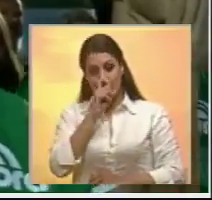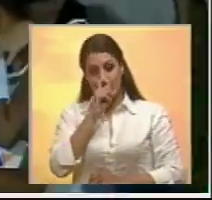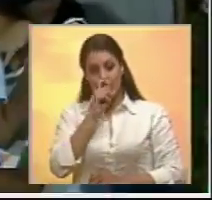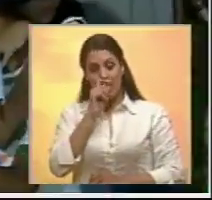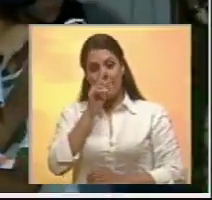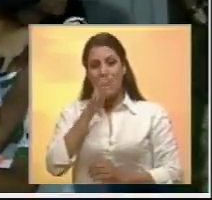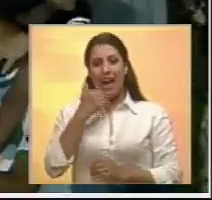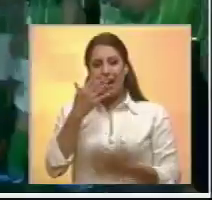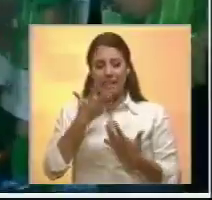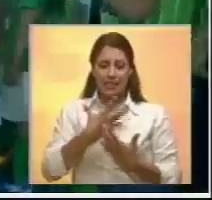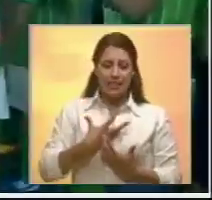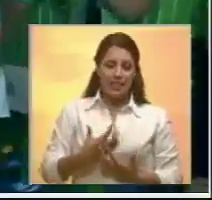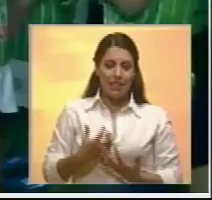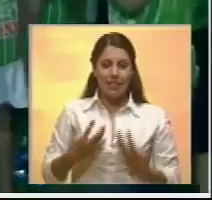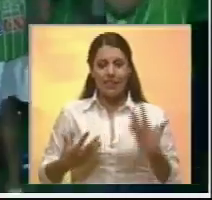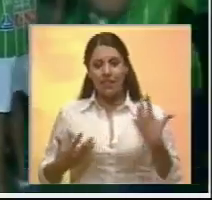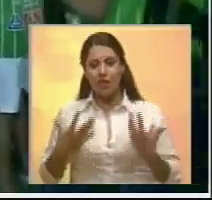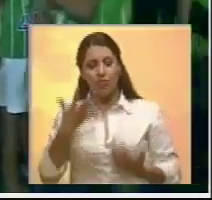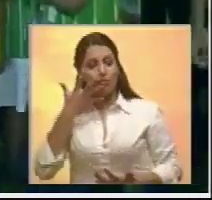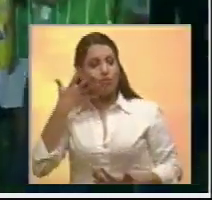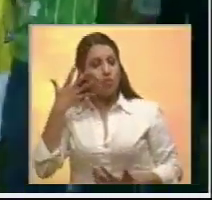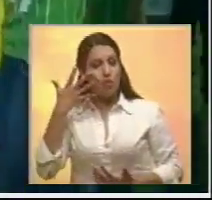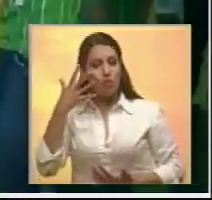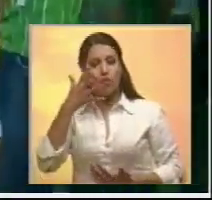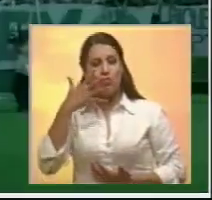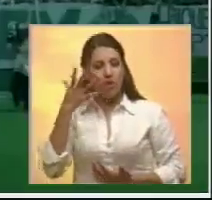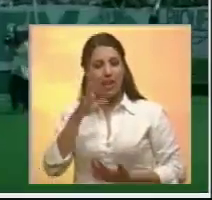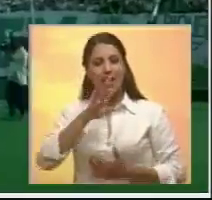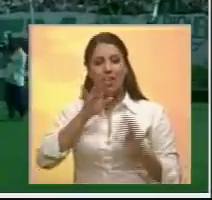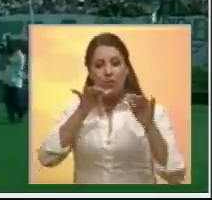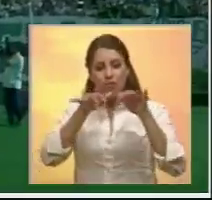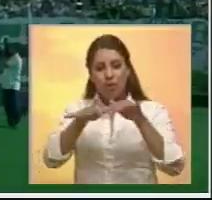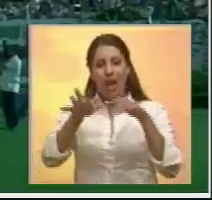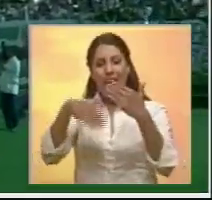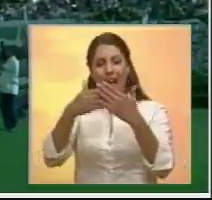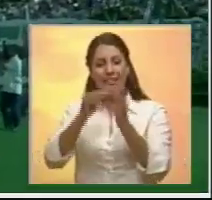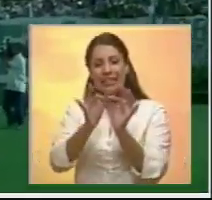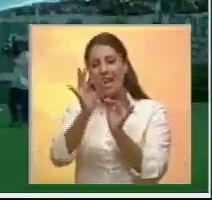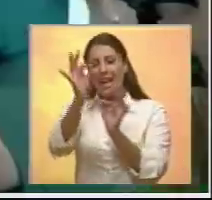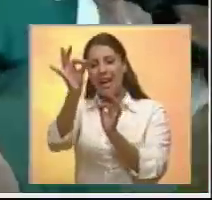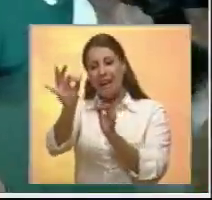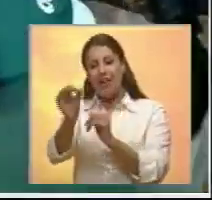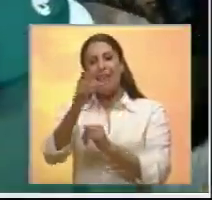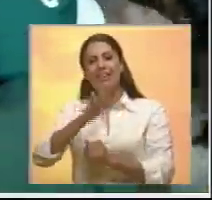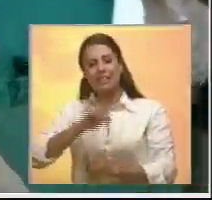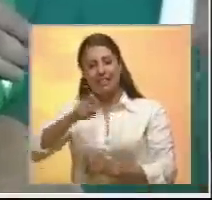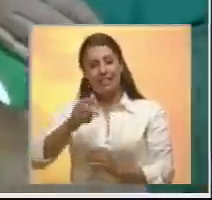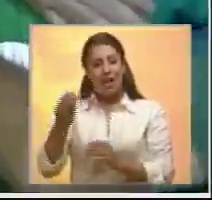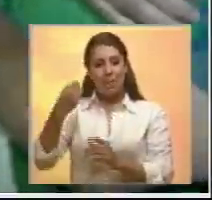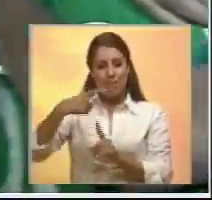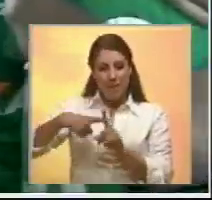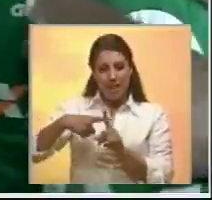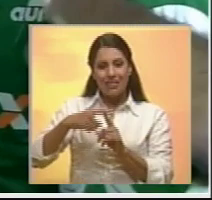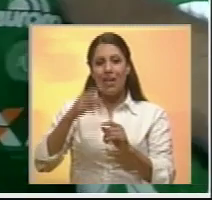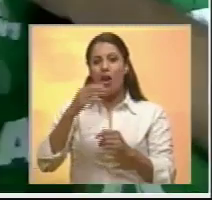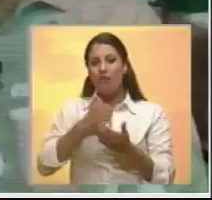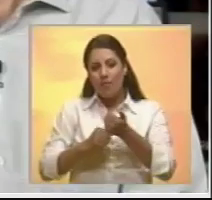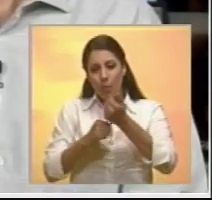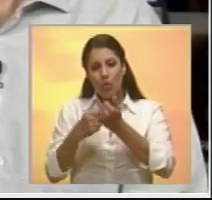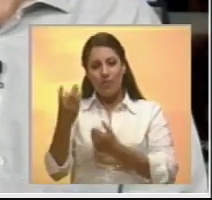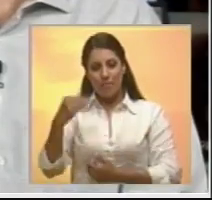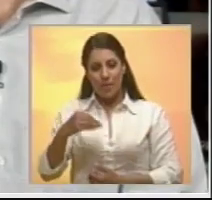Una mezcla de tristeza y orgullo por un club que ascendió hasta tan lejos y que necesita más que nunca de